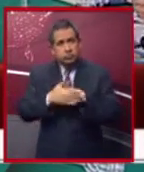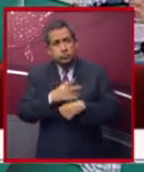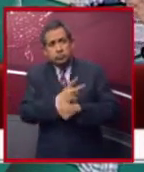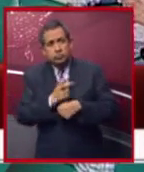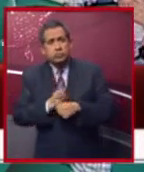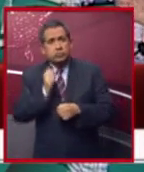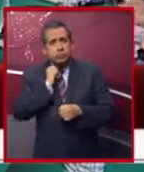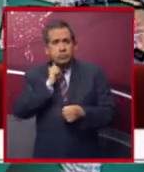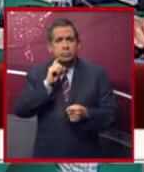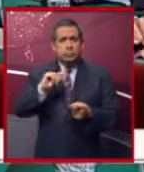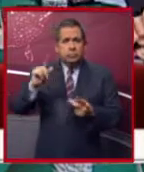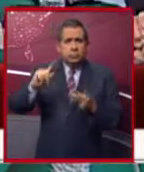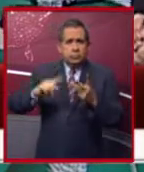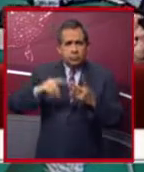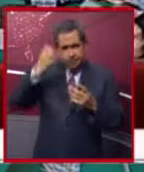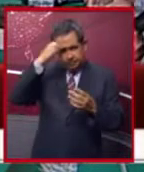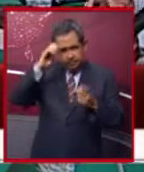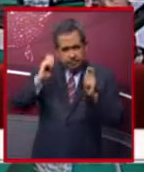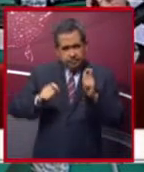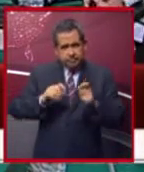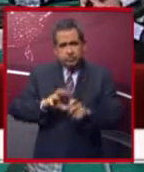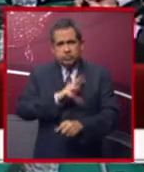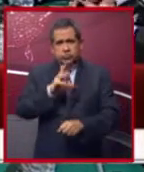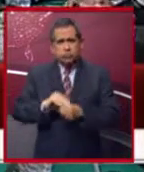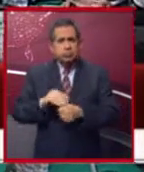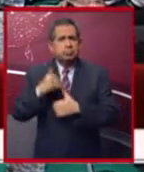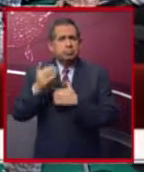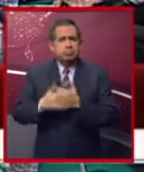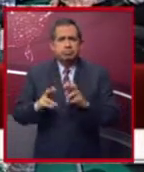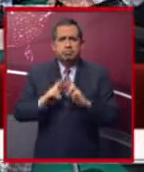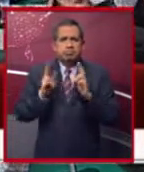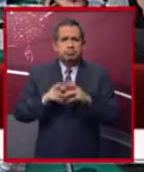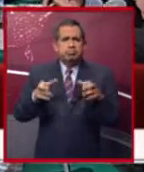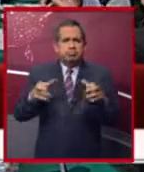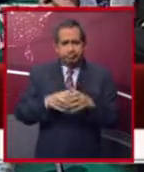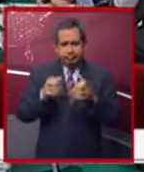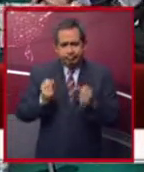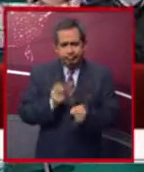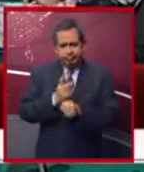funcionarios y pidió a expertos sus propuestas para la próxima reunión para avanzar en el tema.